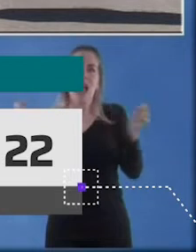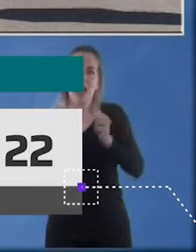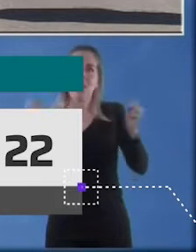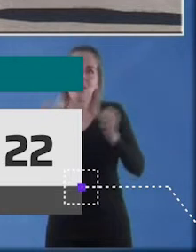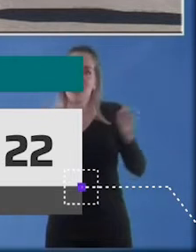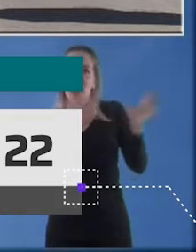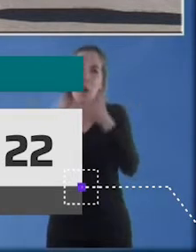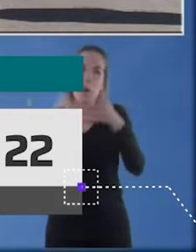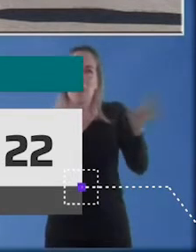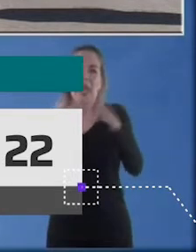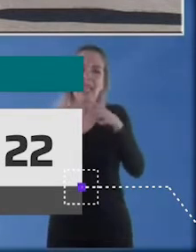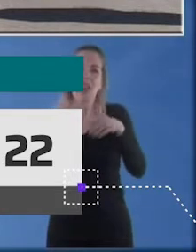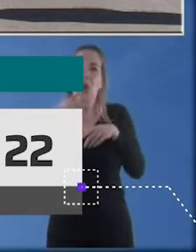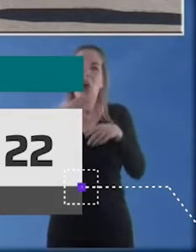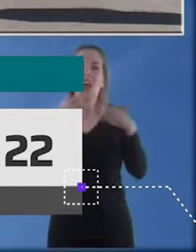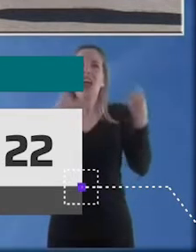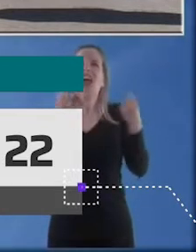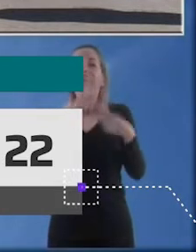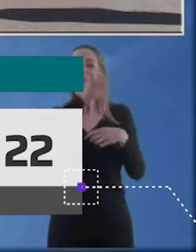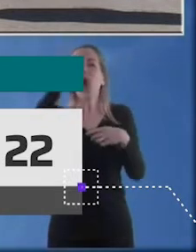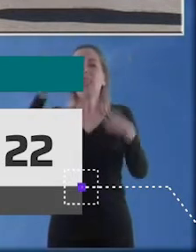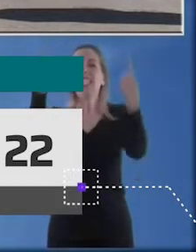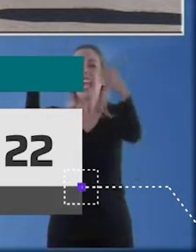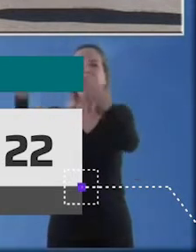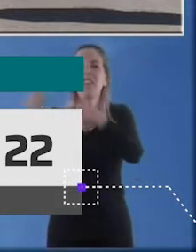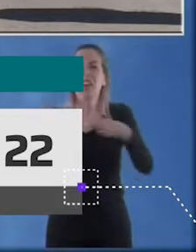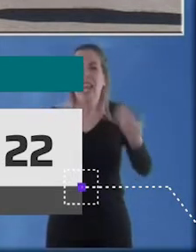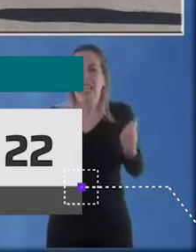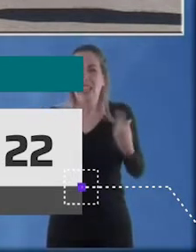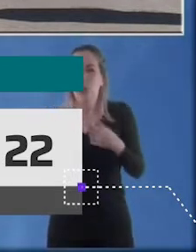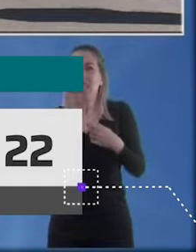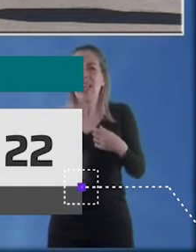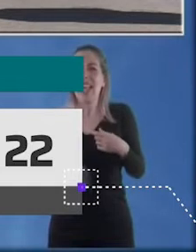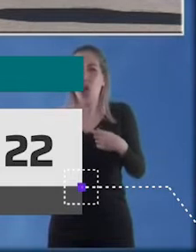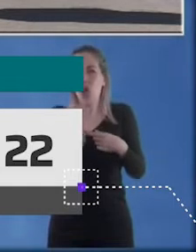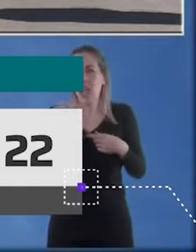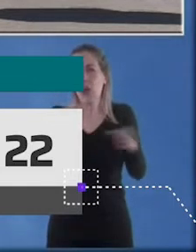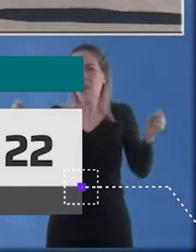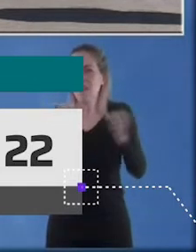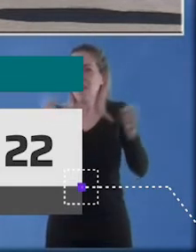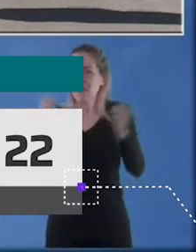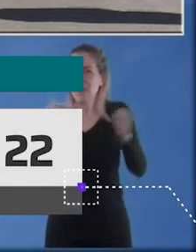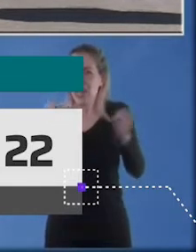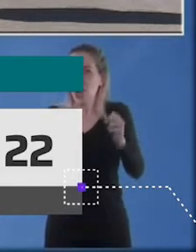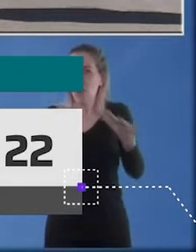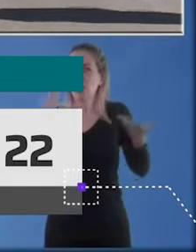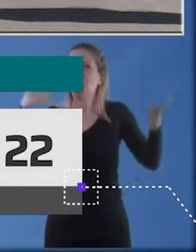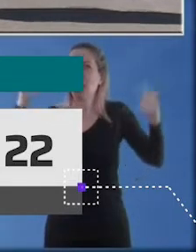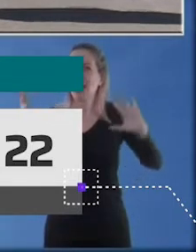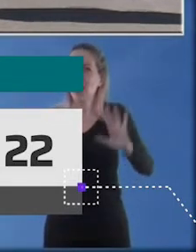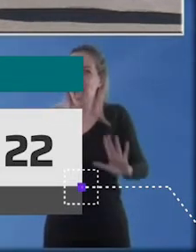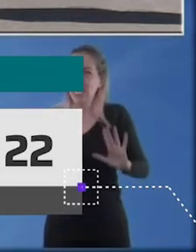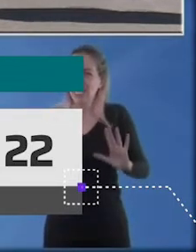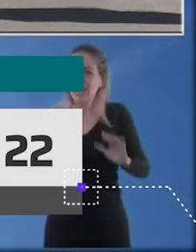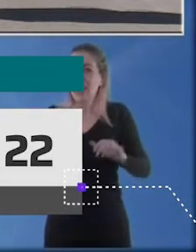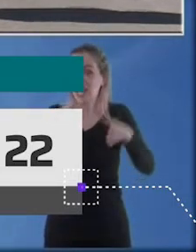hace sentir así que la región patagónica está hoy más presente que nunca también con el clima esta ruta sobre la